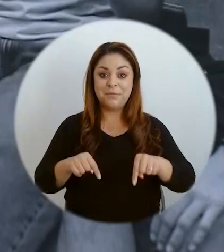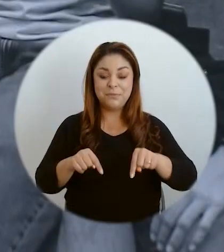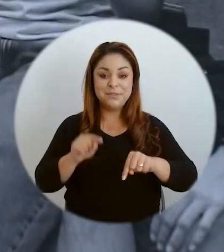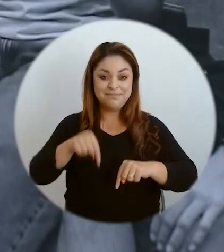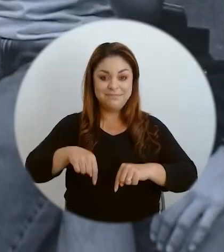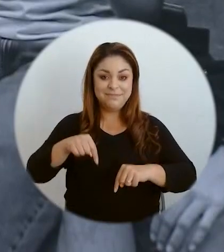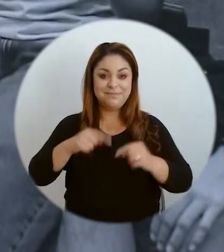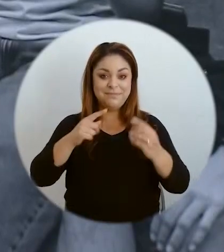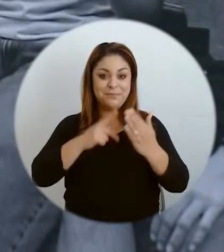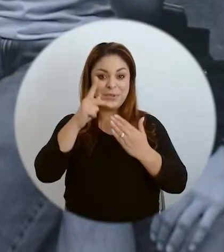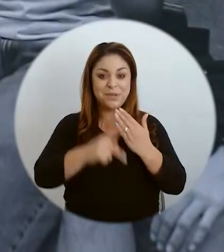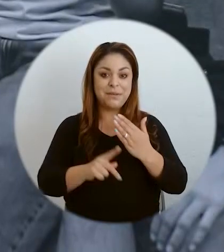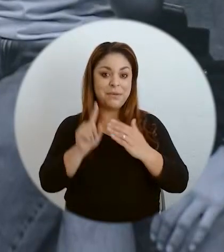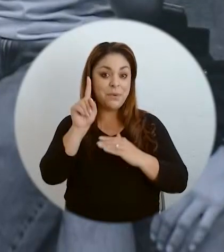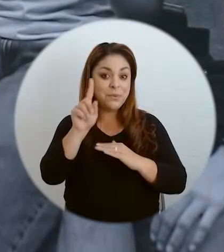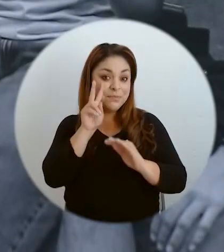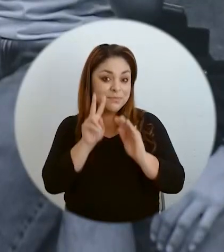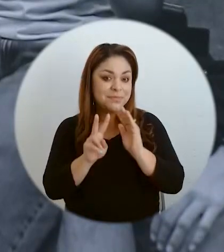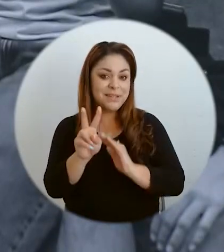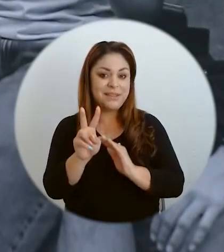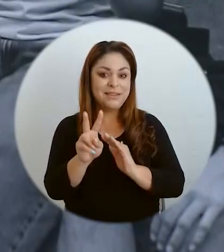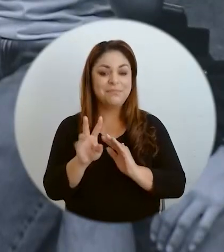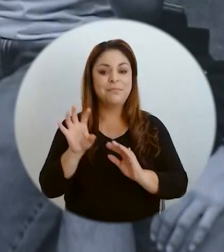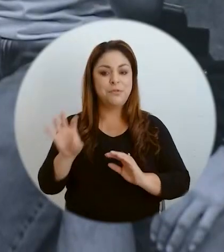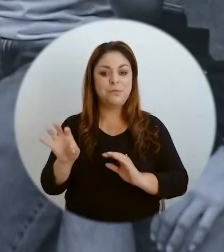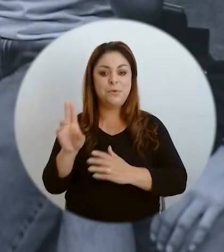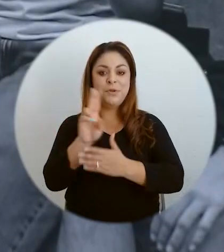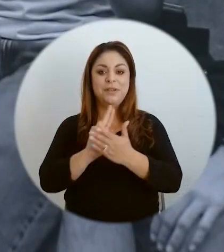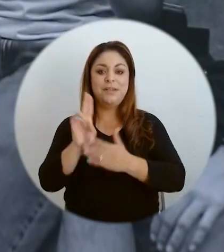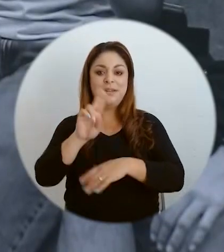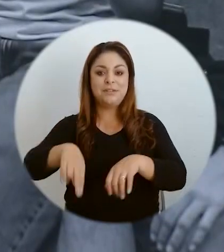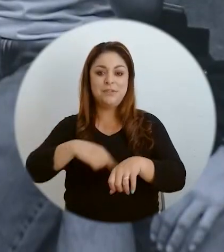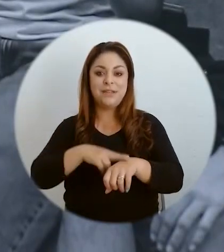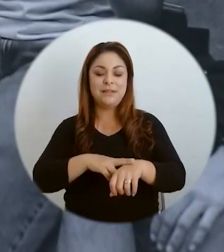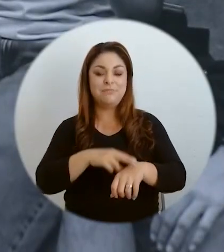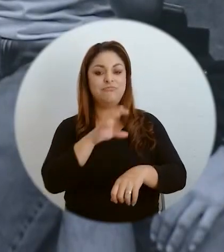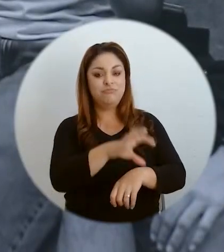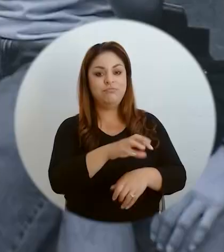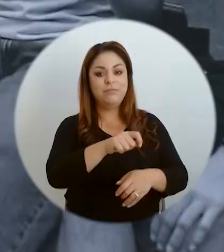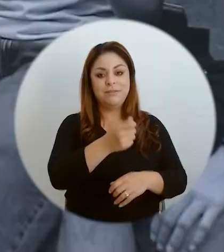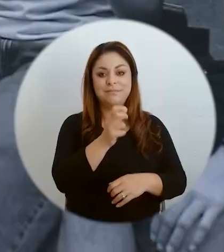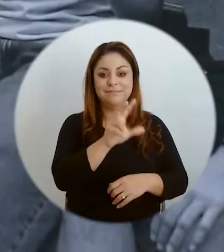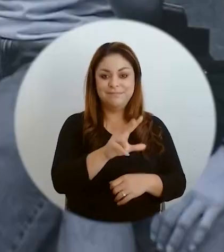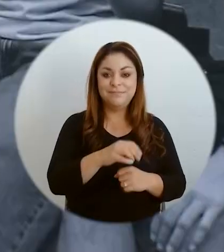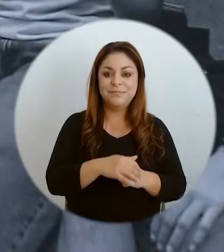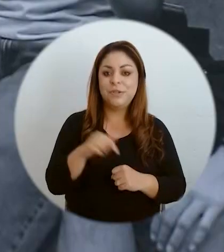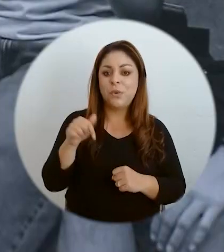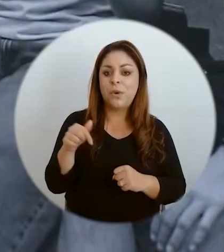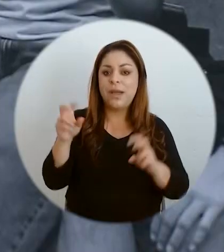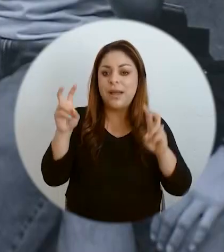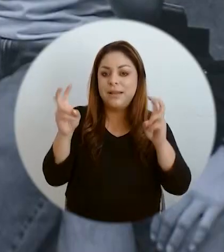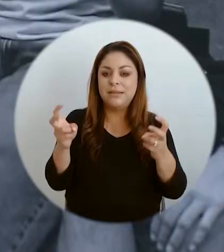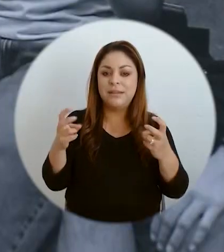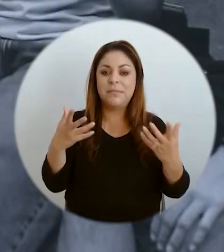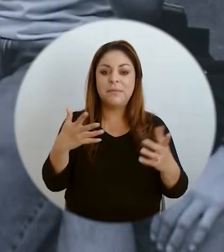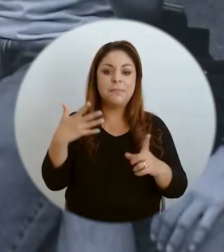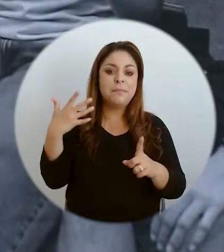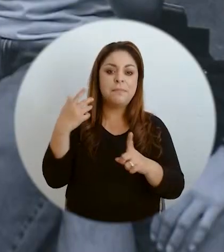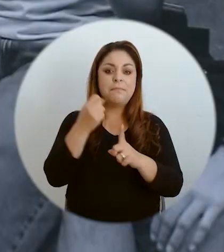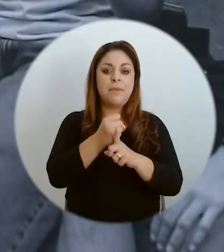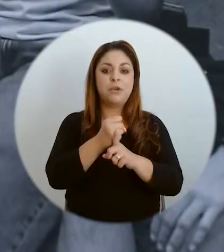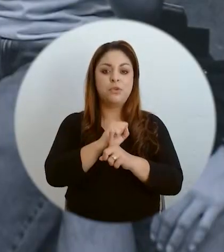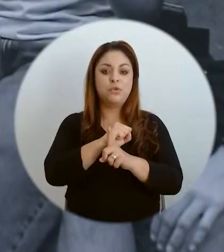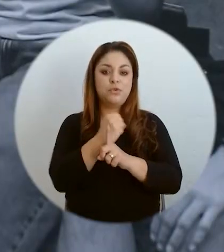Regresa usted a Una Mirada, del programa de la Universidad Nacional y de CINAR S.A., hoy con el tema del impacto sociopolítico